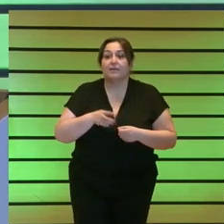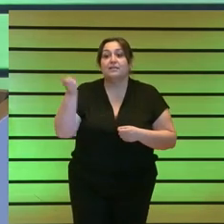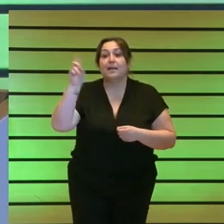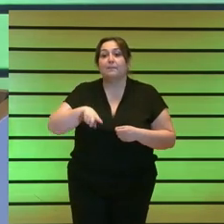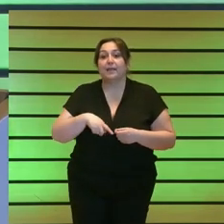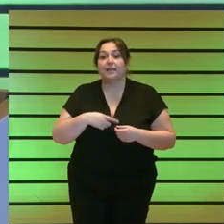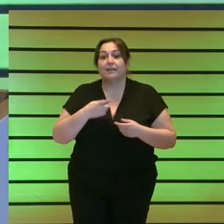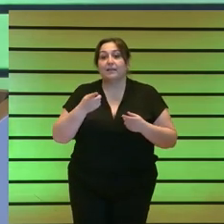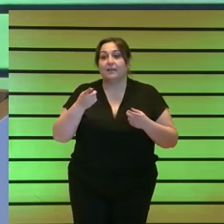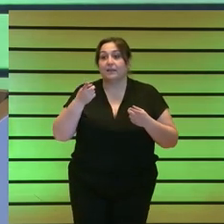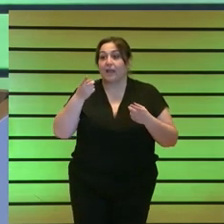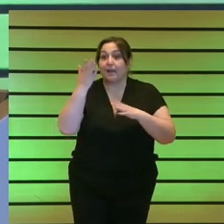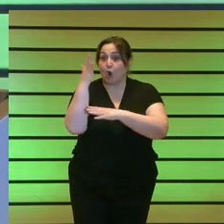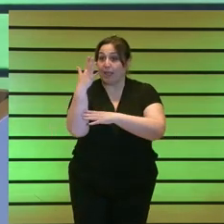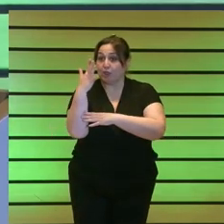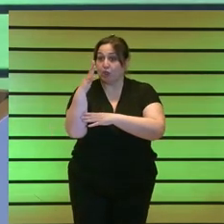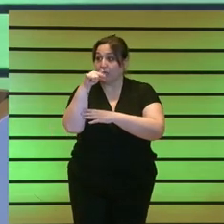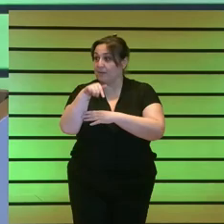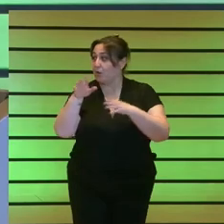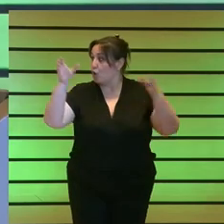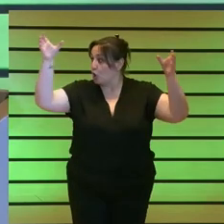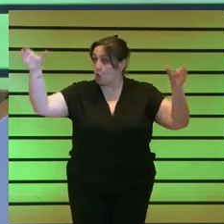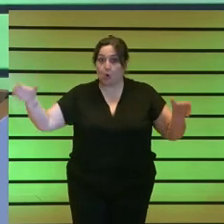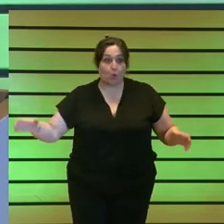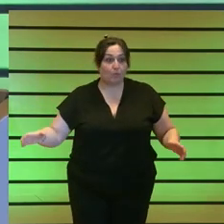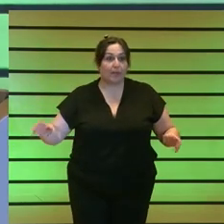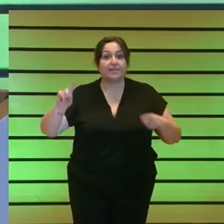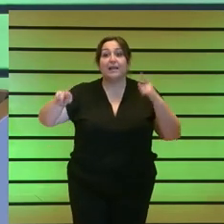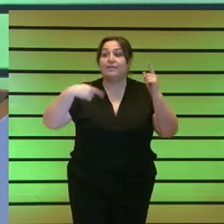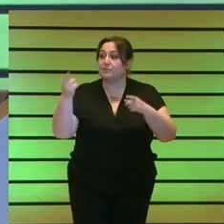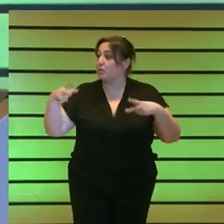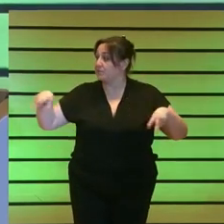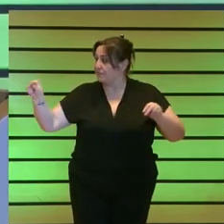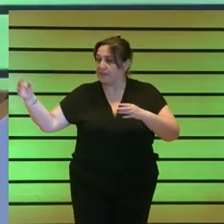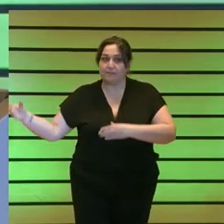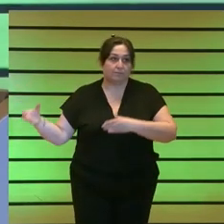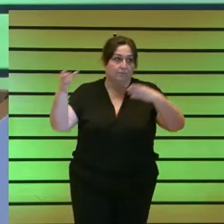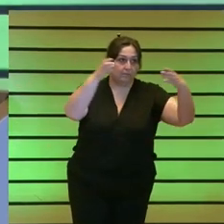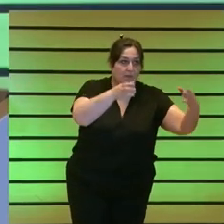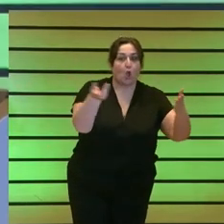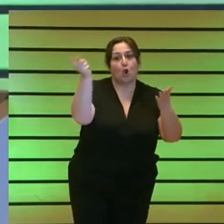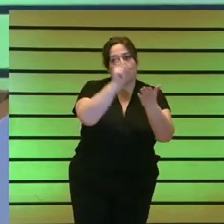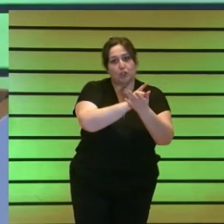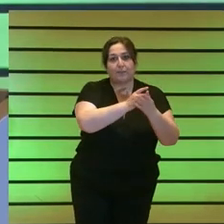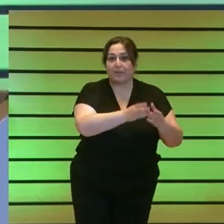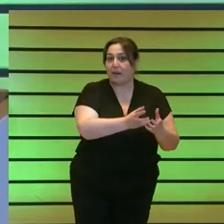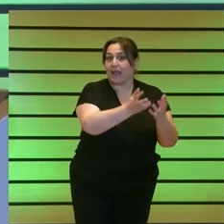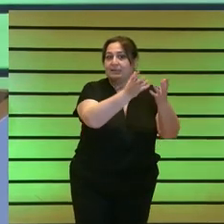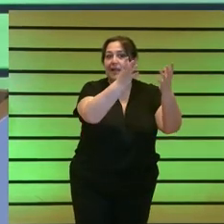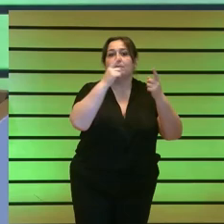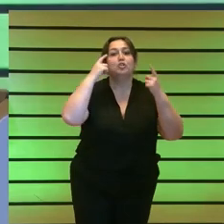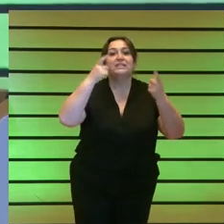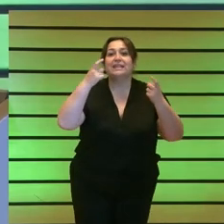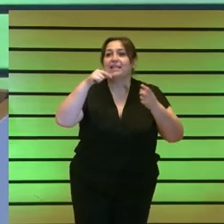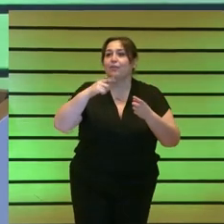los arbolitos que veis abajo en las columnas luego se van a replantar o sea hemos intentado darle pues toda la coherencia que